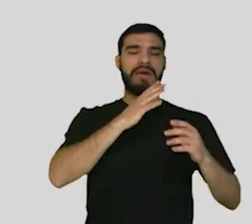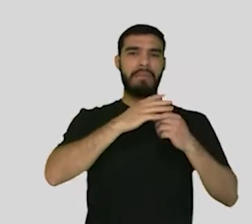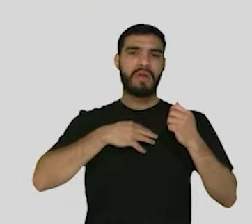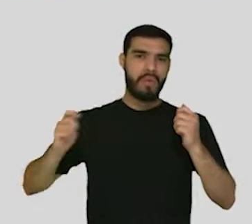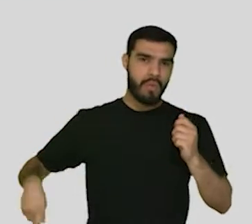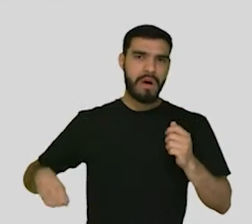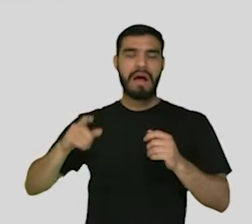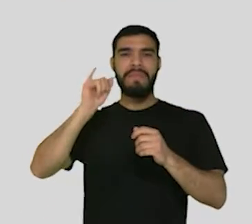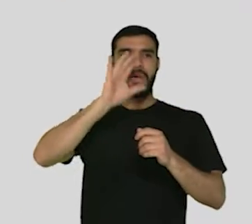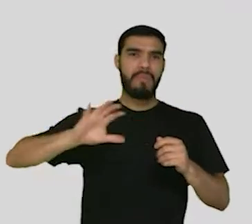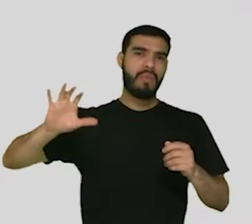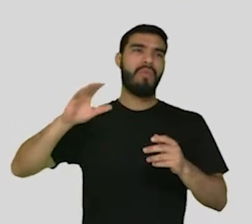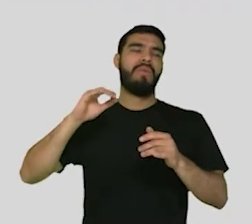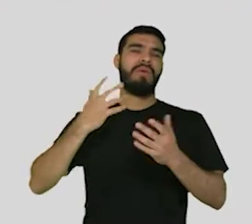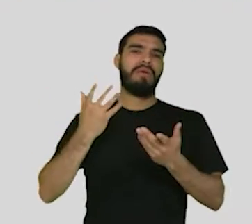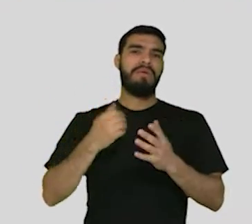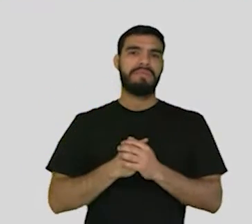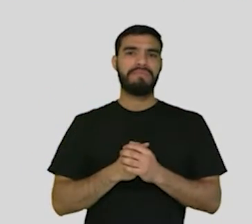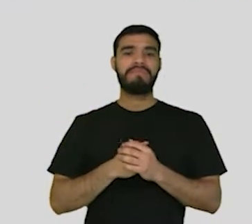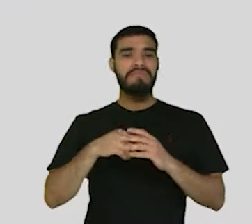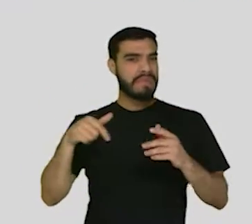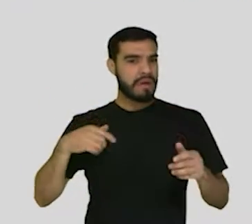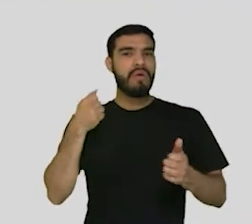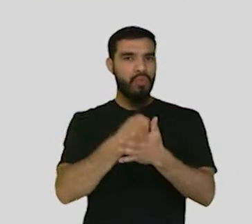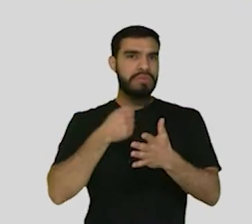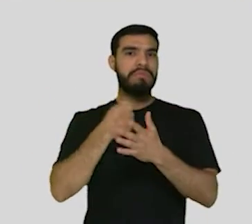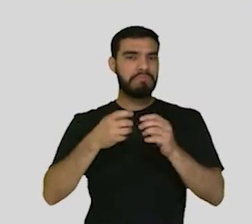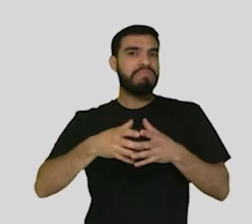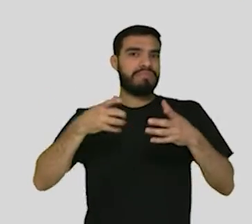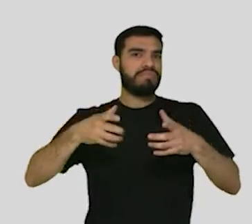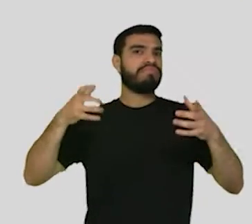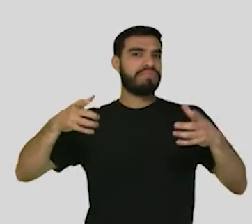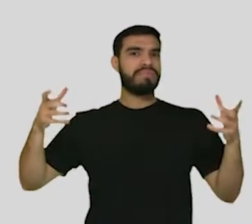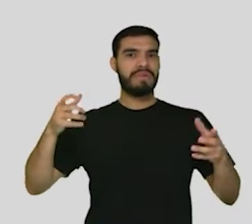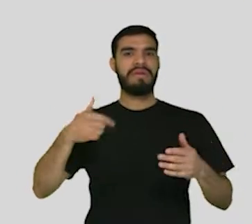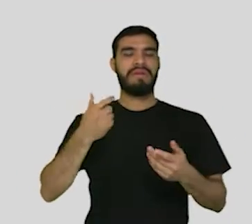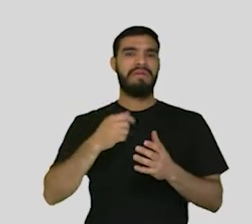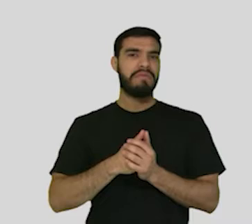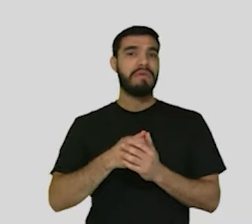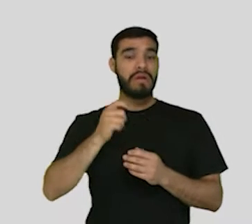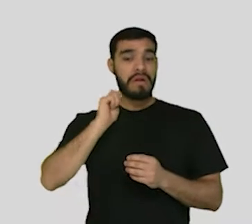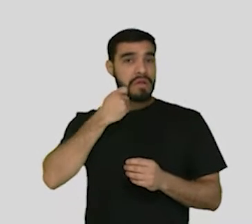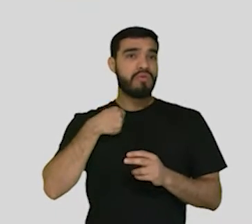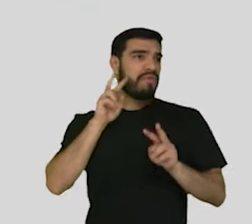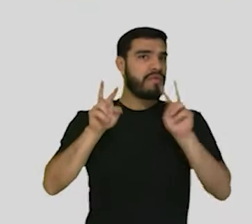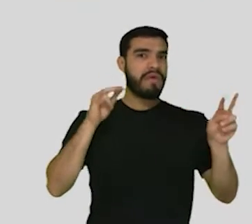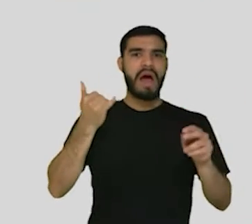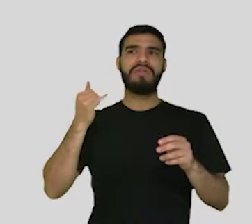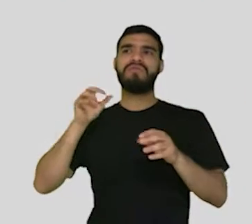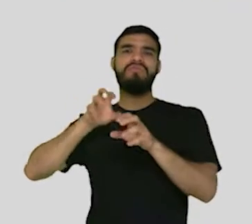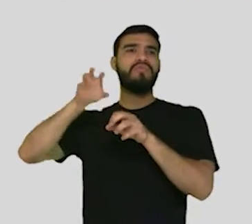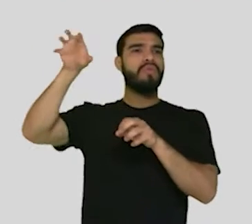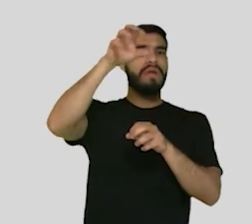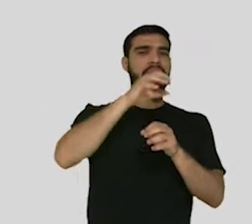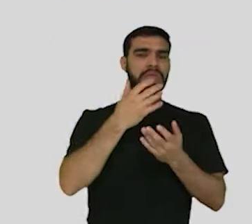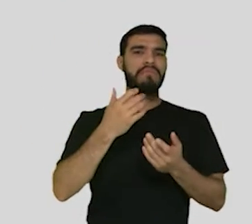L, Jaupea Ireana, Jaro Japón Marcha, Jeta Jeta B, Oyecue, Oñamo Muy, la lucha Jeta Jeta B,